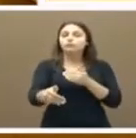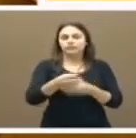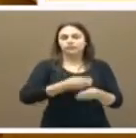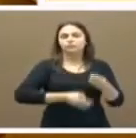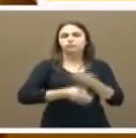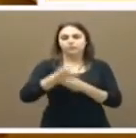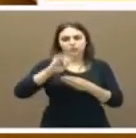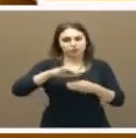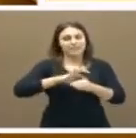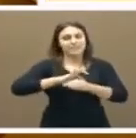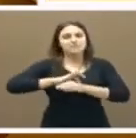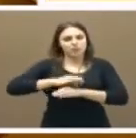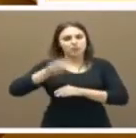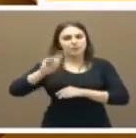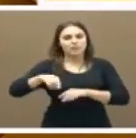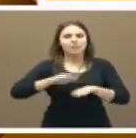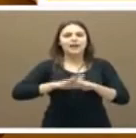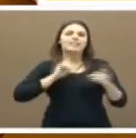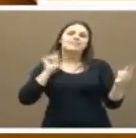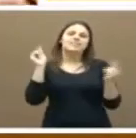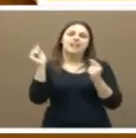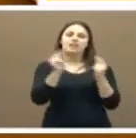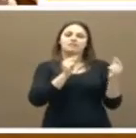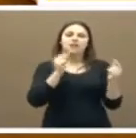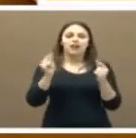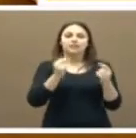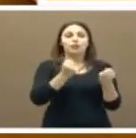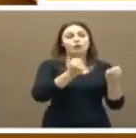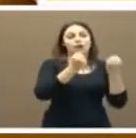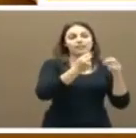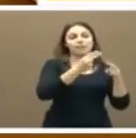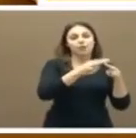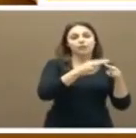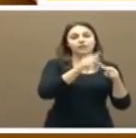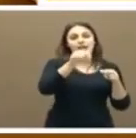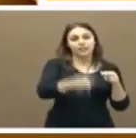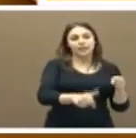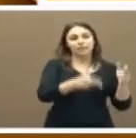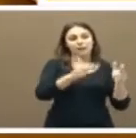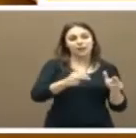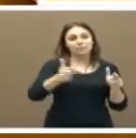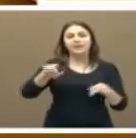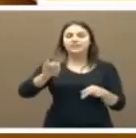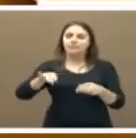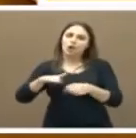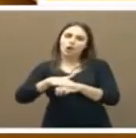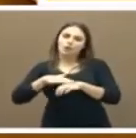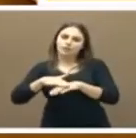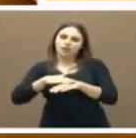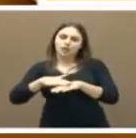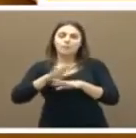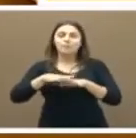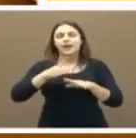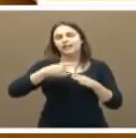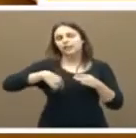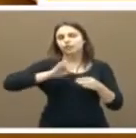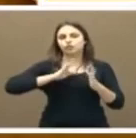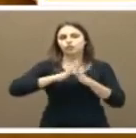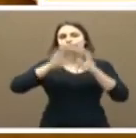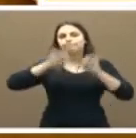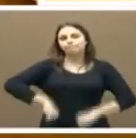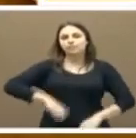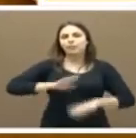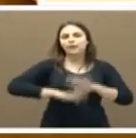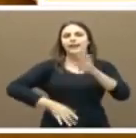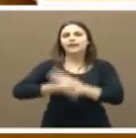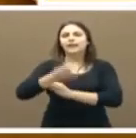le invito, de un amplio debate entre las fuerzas políticas que aquí se sientan y el Gobierno, para que seamos capaces de ponernos de acuerdo en la creación